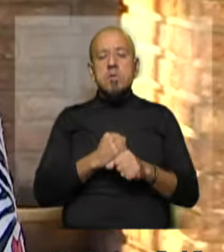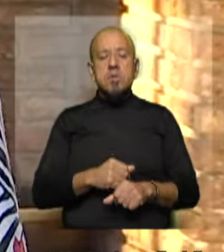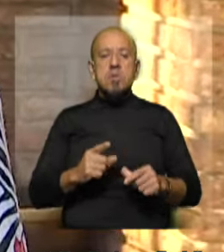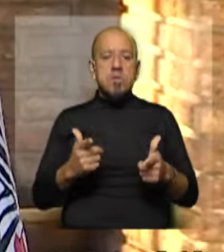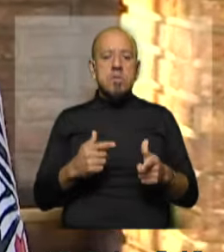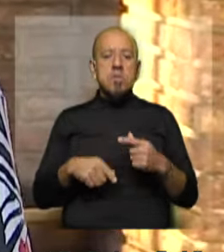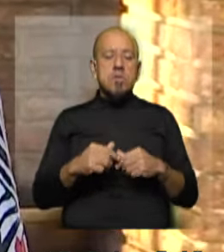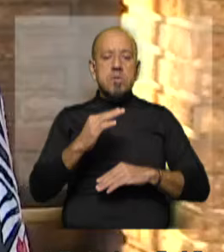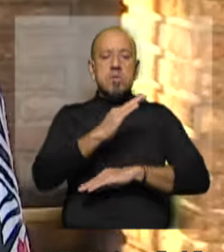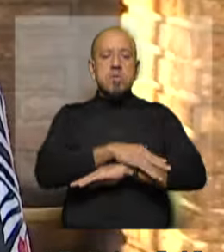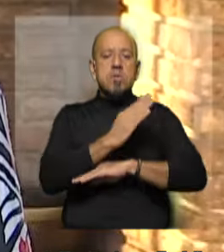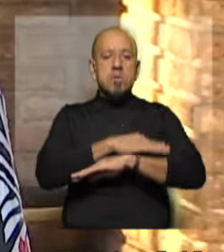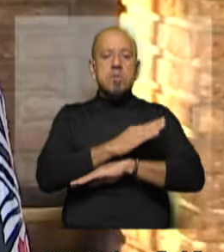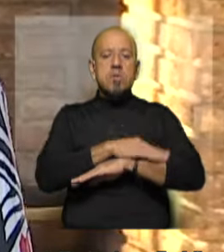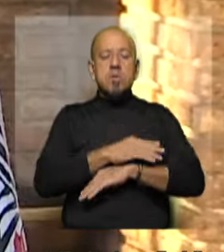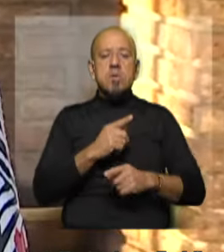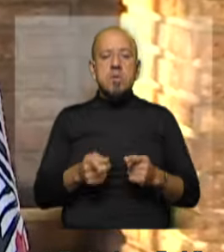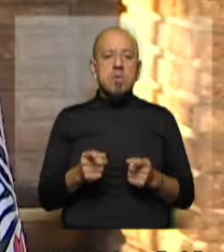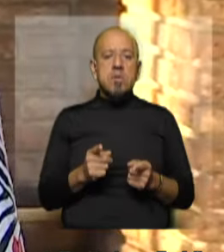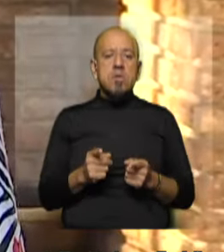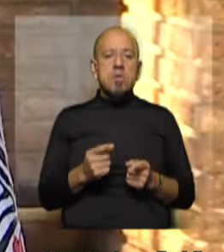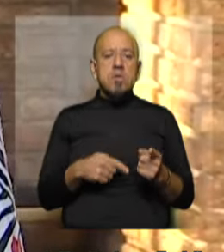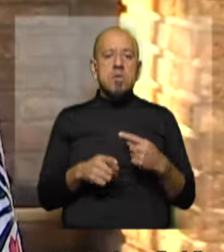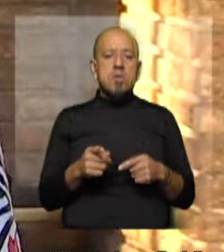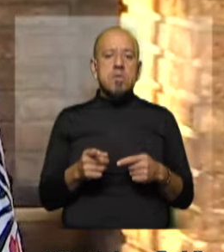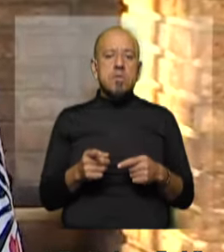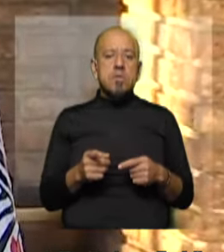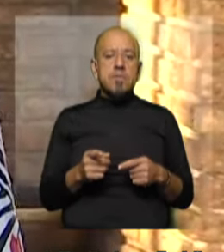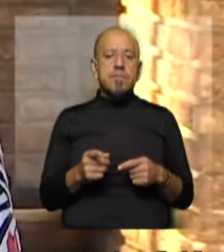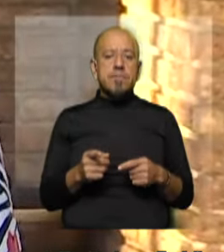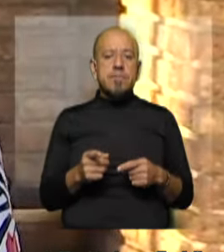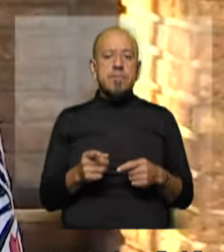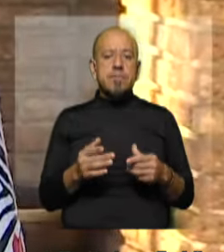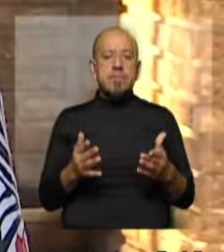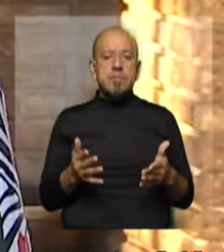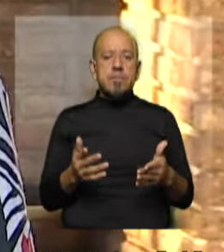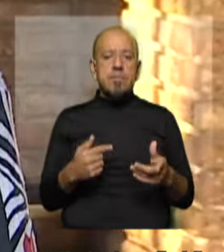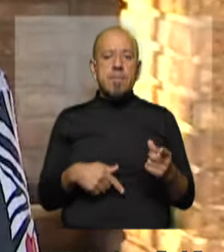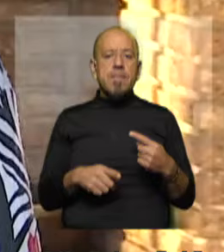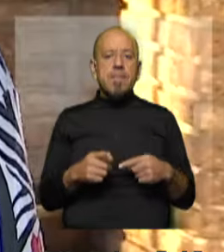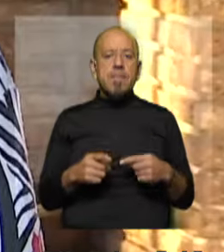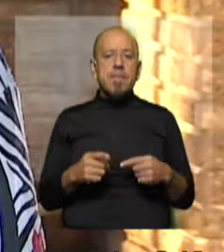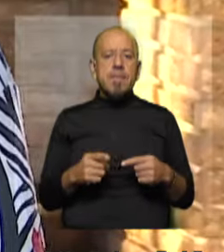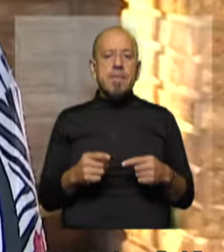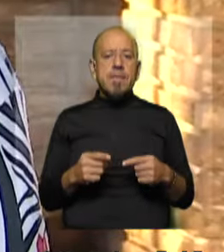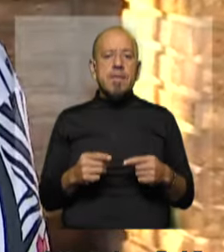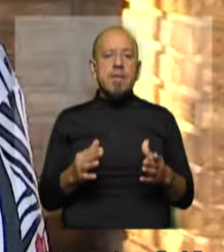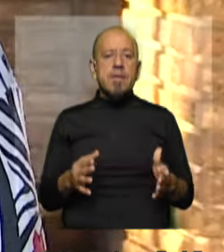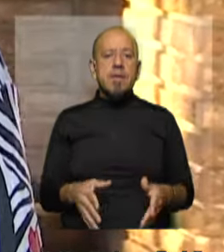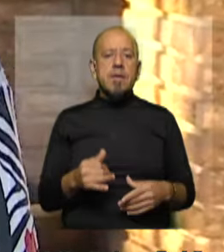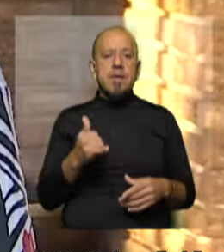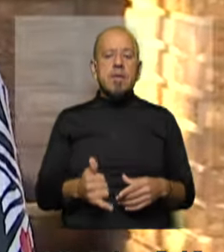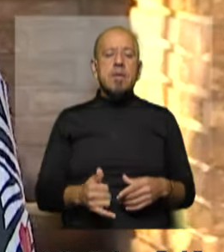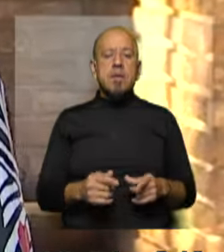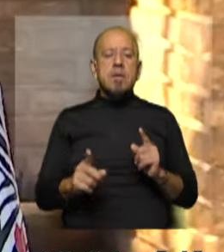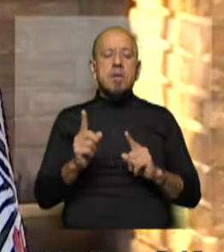los camiones, y bueno, y eso es lo que se ve después cuando un camión, a veces en el mismo turno, tiene que entrar 4 o 5 veces porque, bueno, tiene alguna falla.